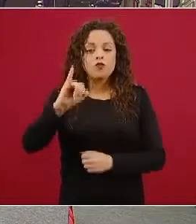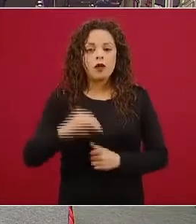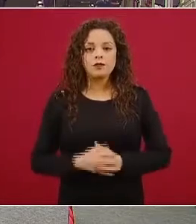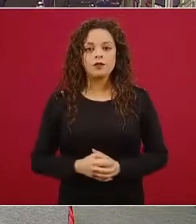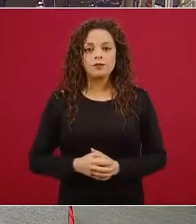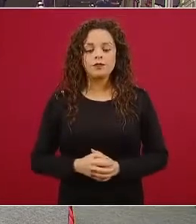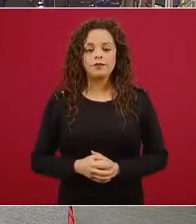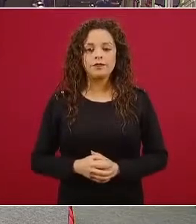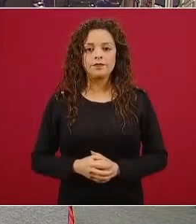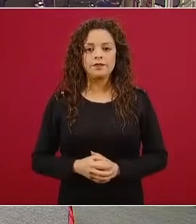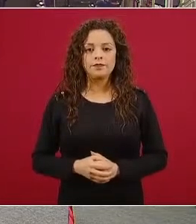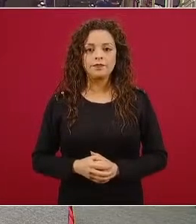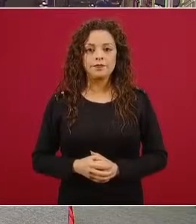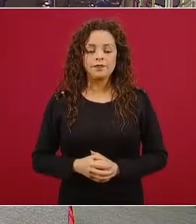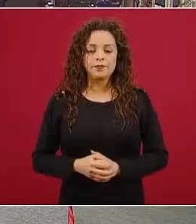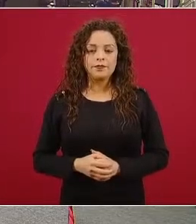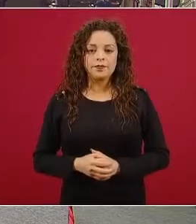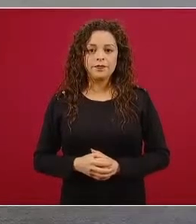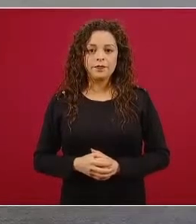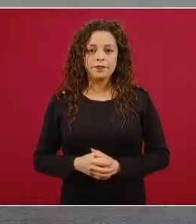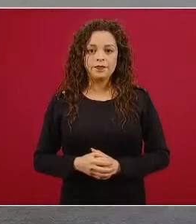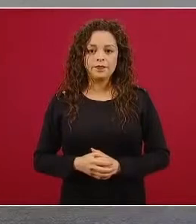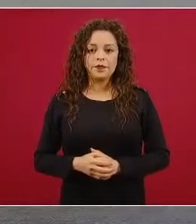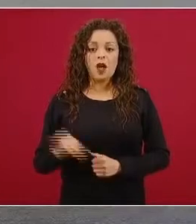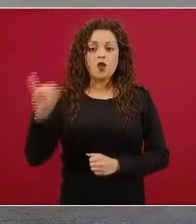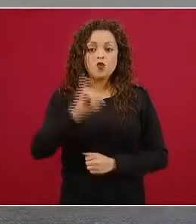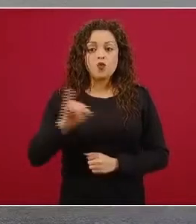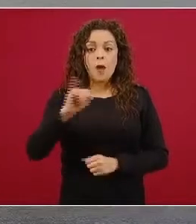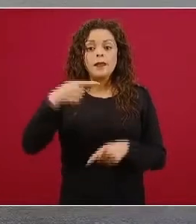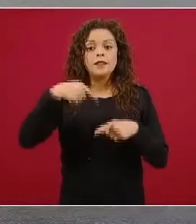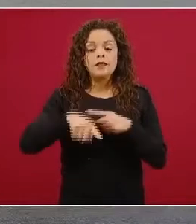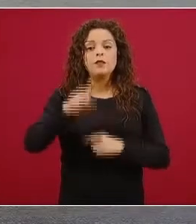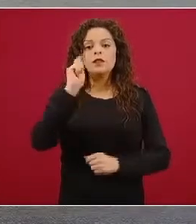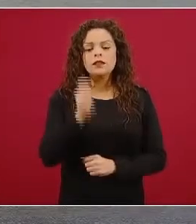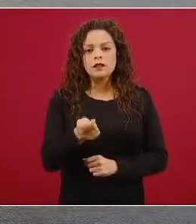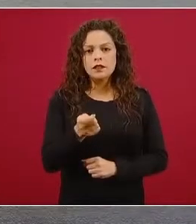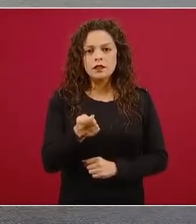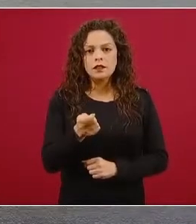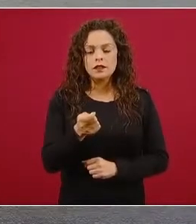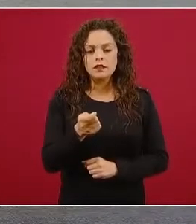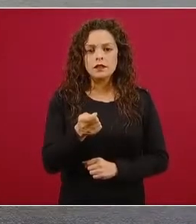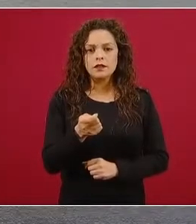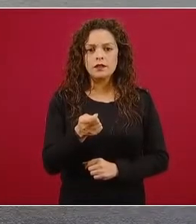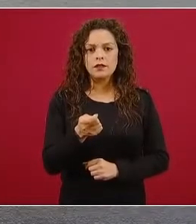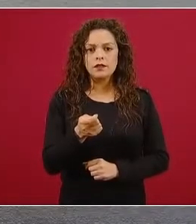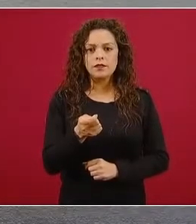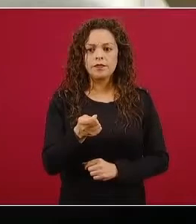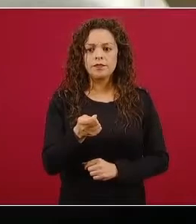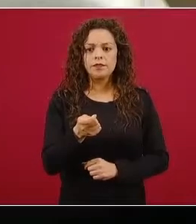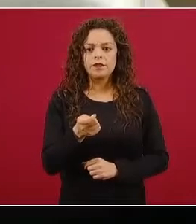del portal reversos.mx. El jueves entra en vigor el